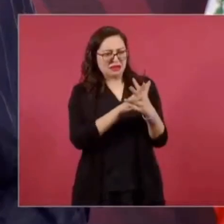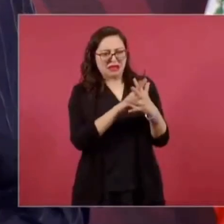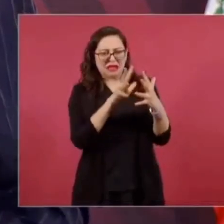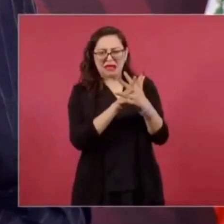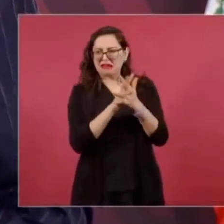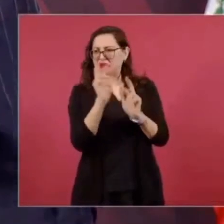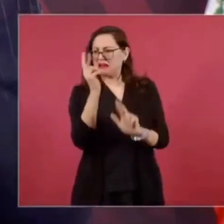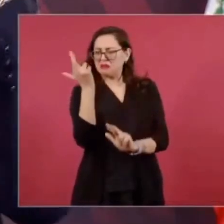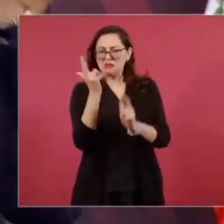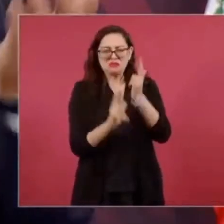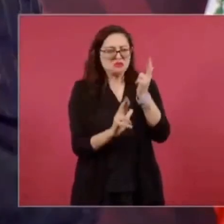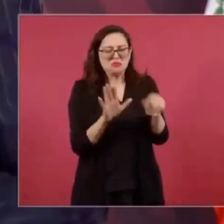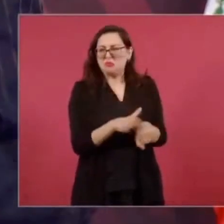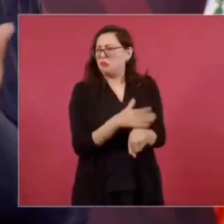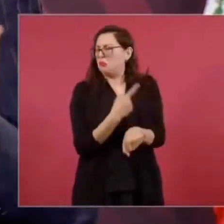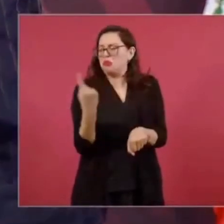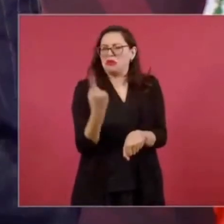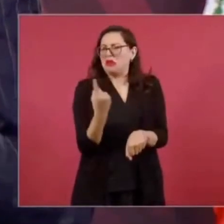descontentos. ¿Sí?